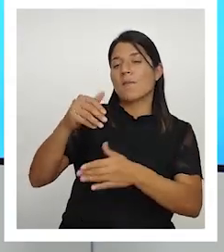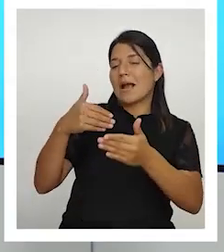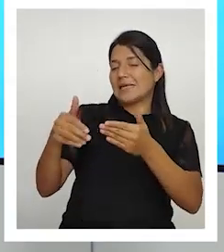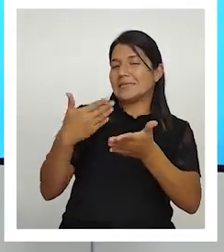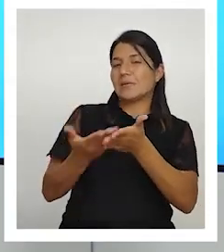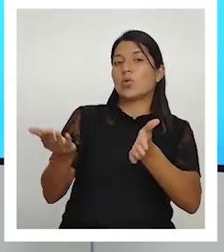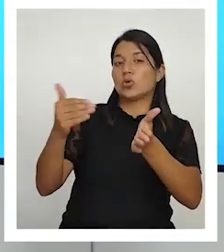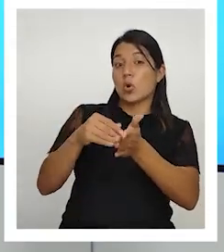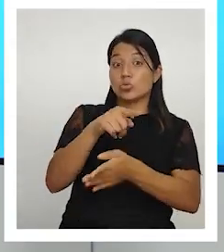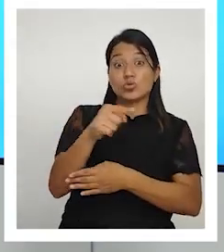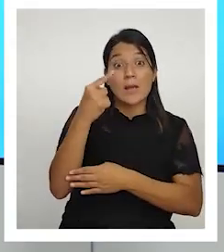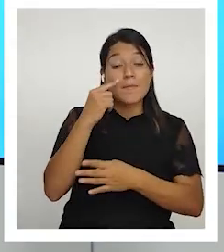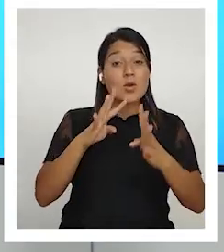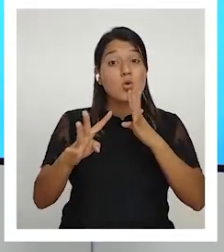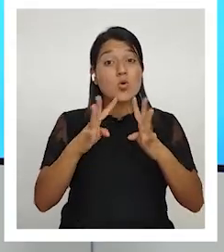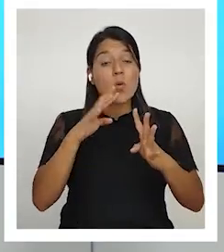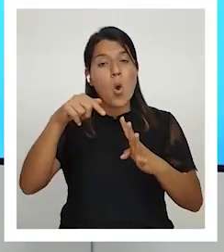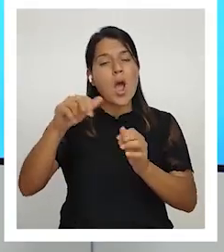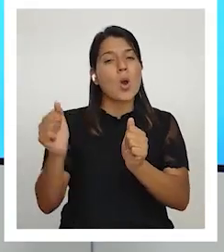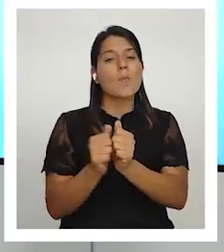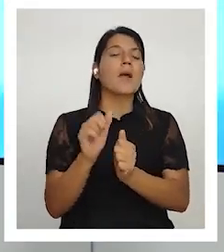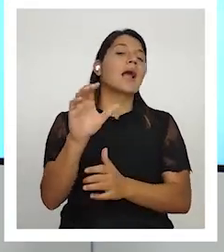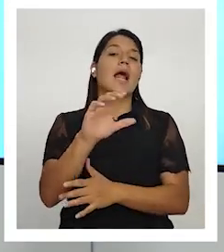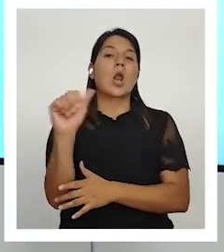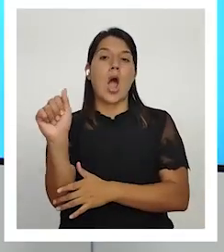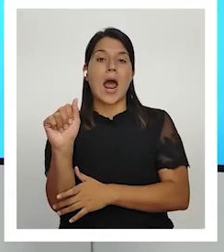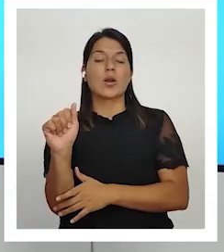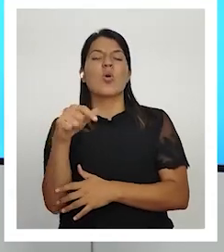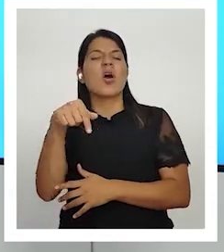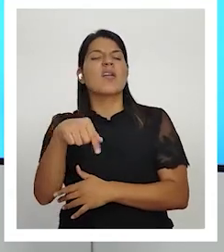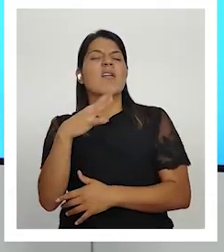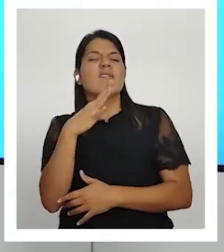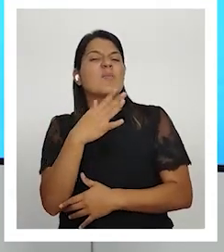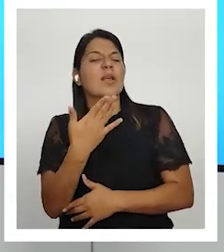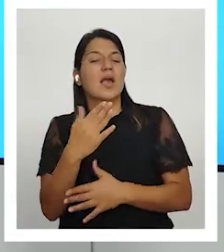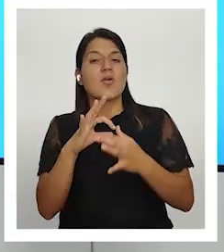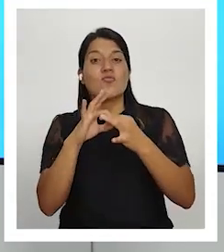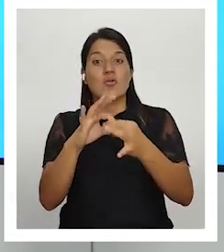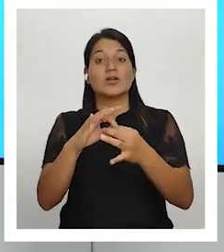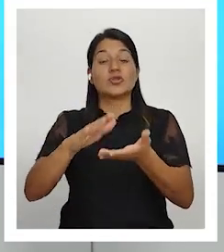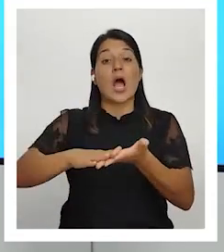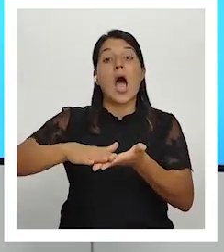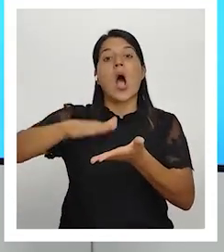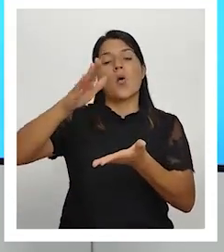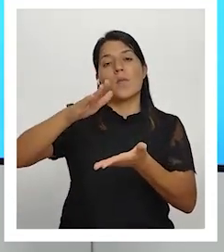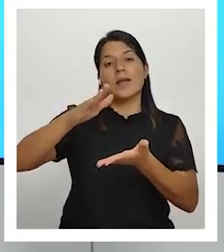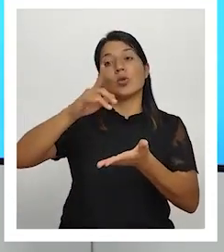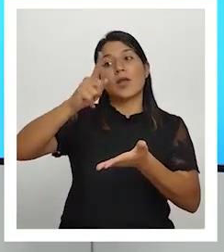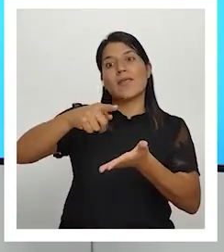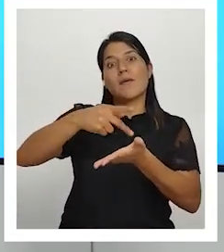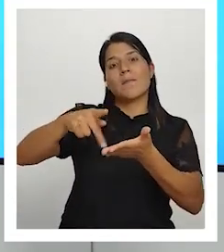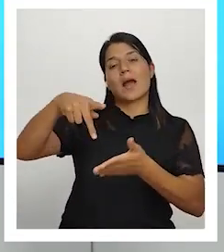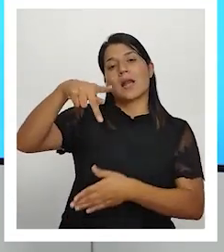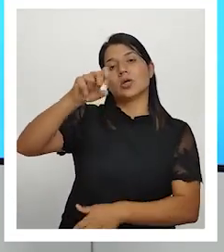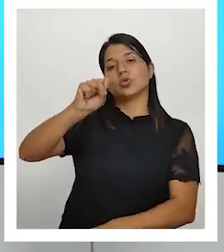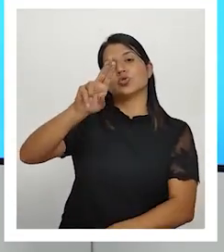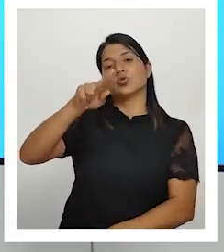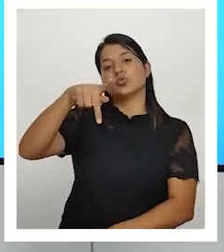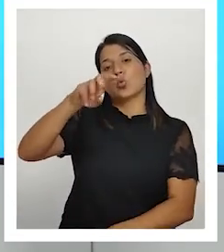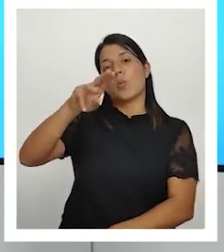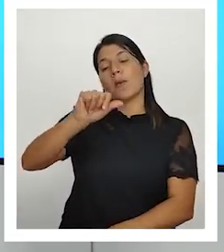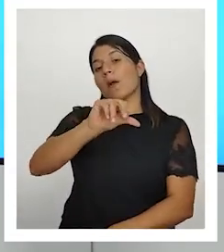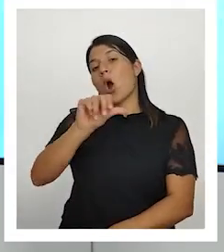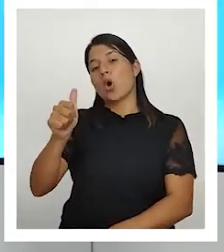viendo Conversamos, nos acompaña don Carlos Arias, estamos hablando acerca de un aumento que le van a hacer a Jupema y también a otras operadoras en